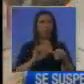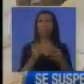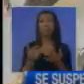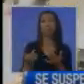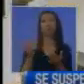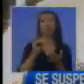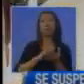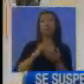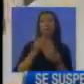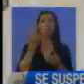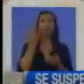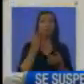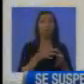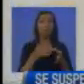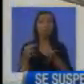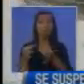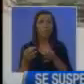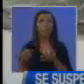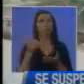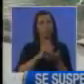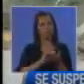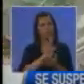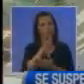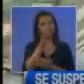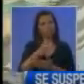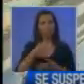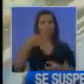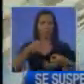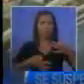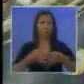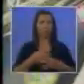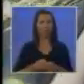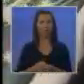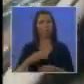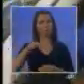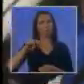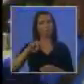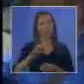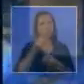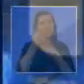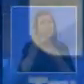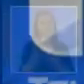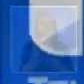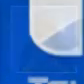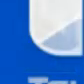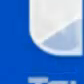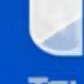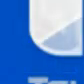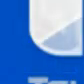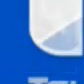convoque a nueva fecha y hora para la audiencia. En Quito, María Gracia Acosta, 24 horas.